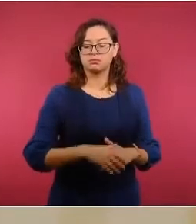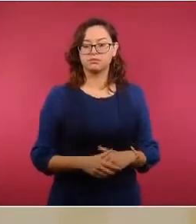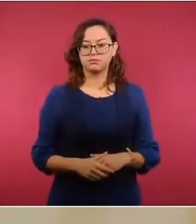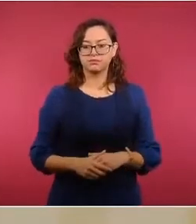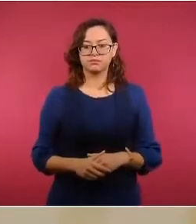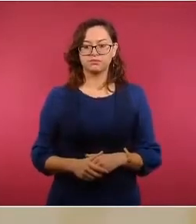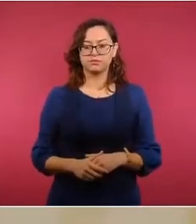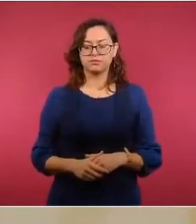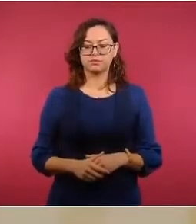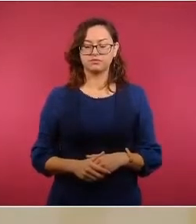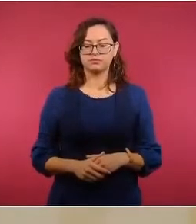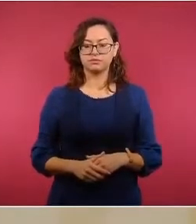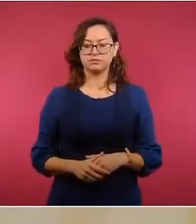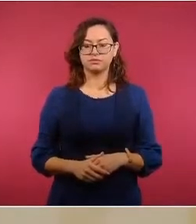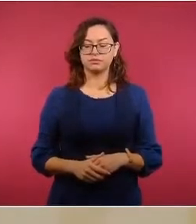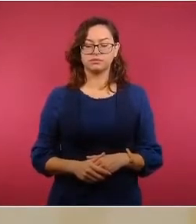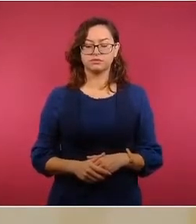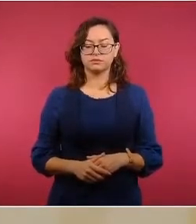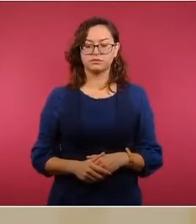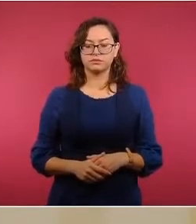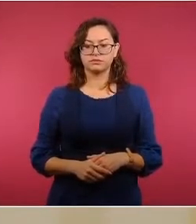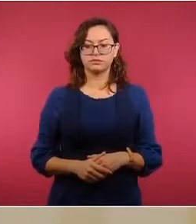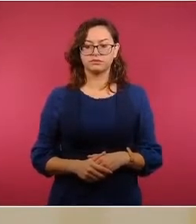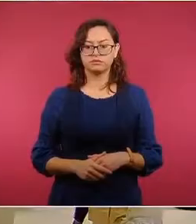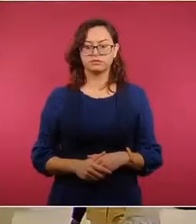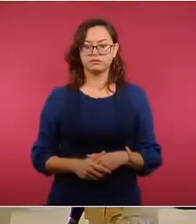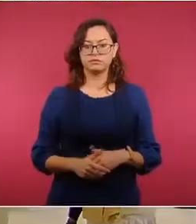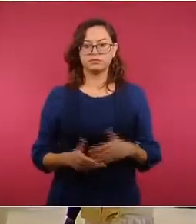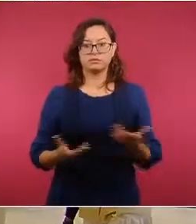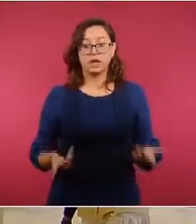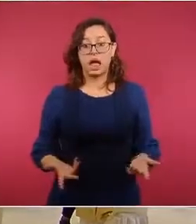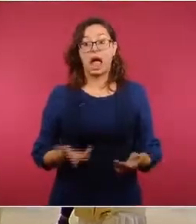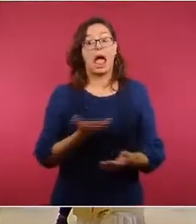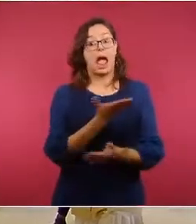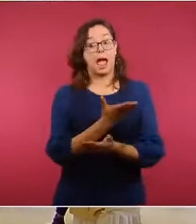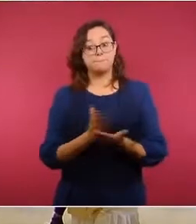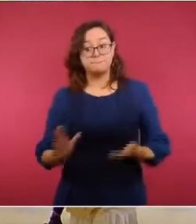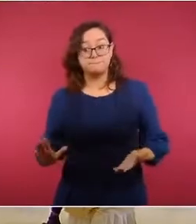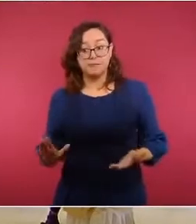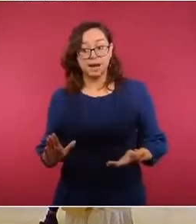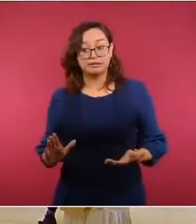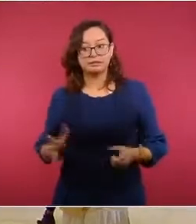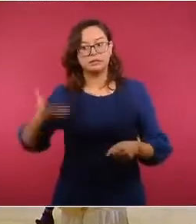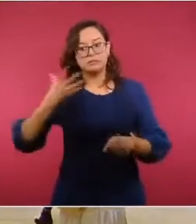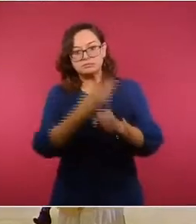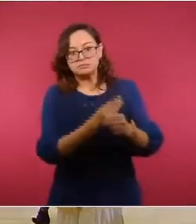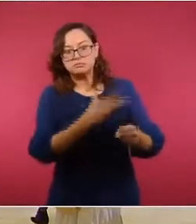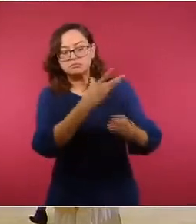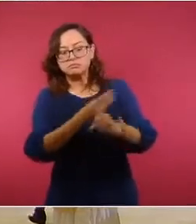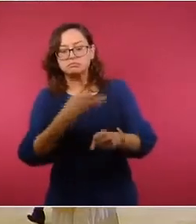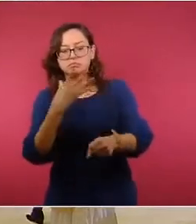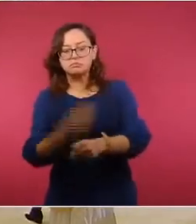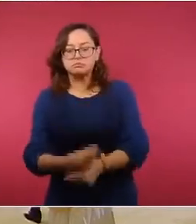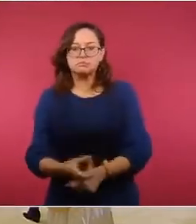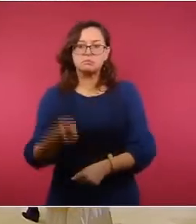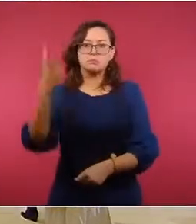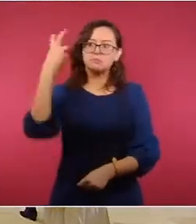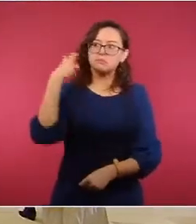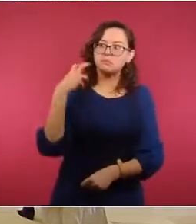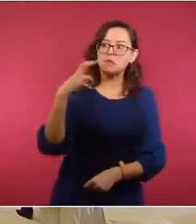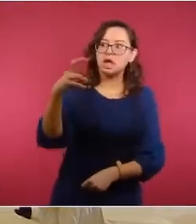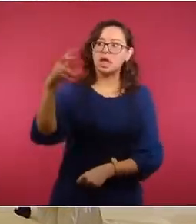Nada más el costo de mantenimiento, de viajes al año,